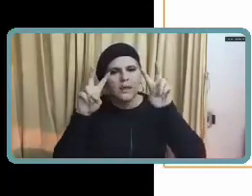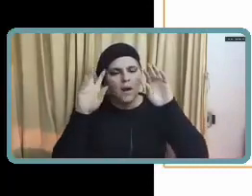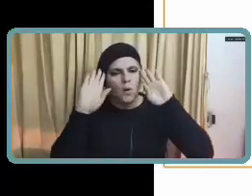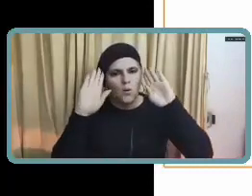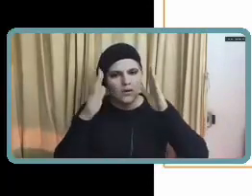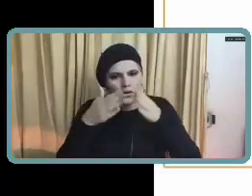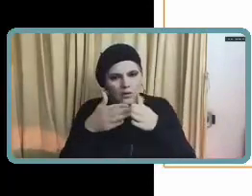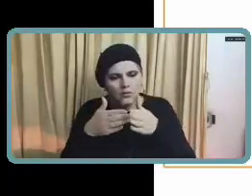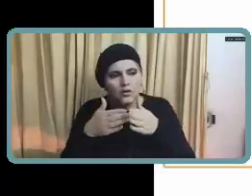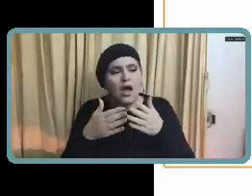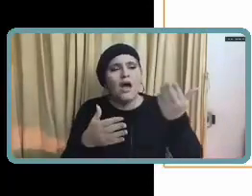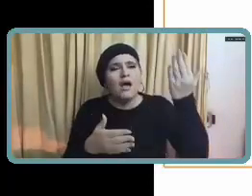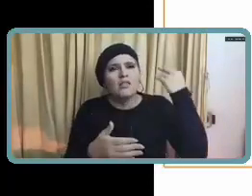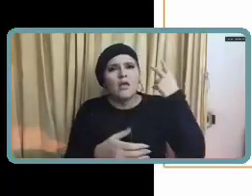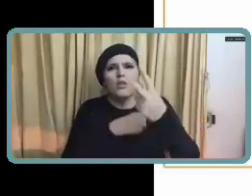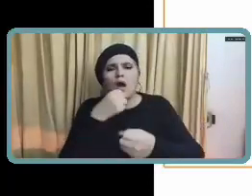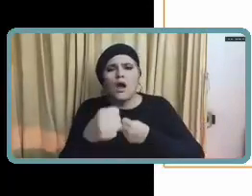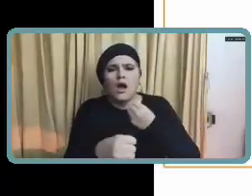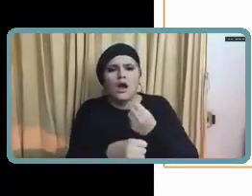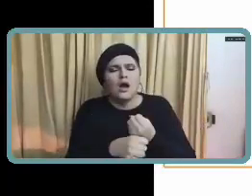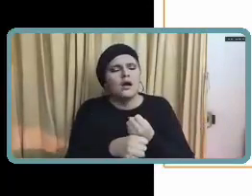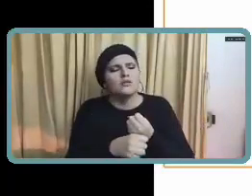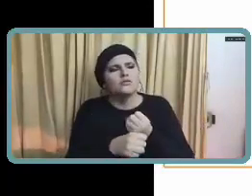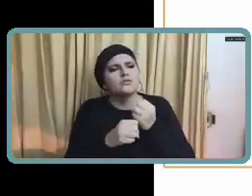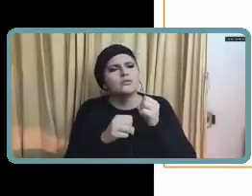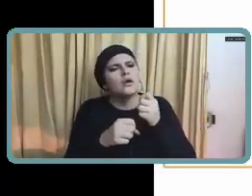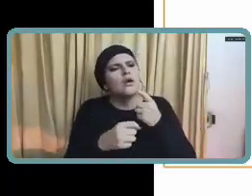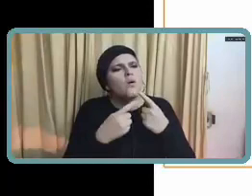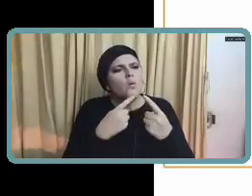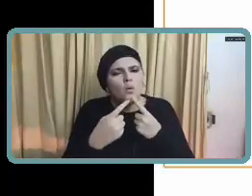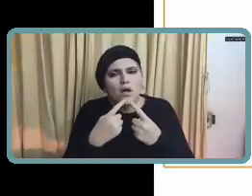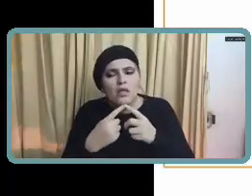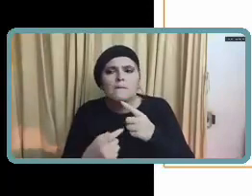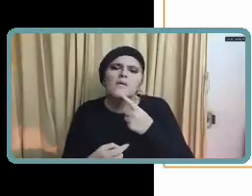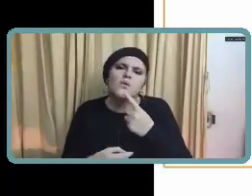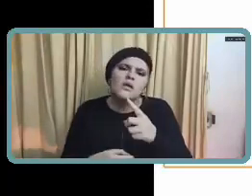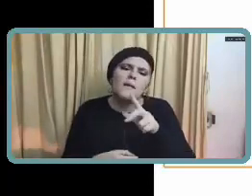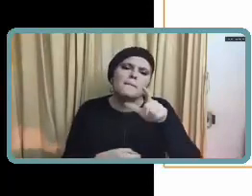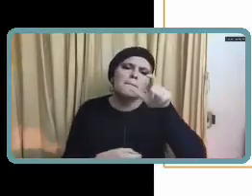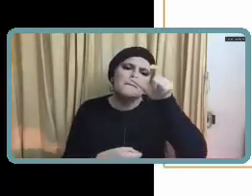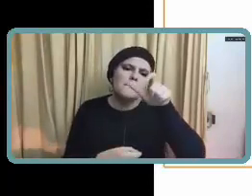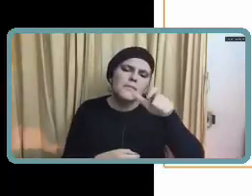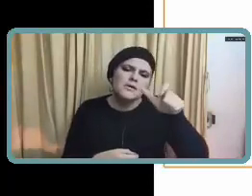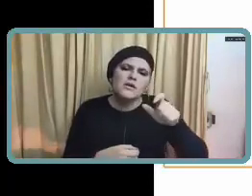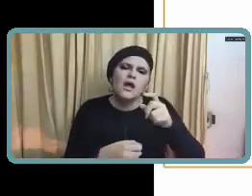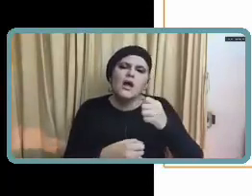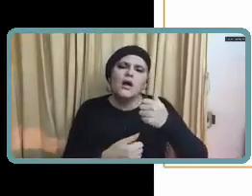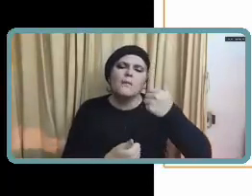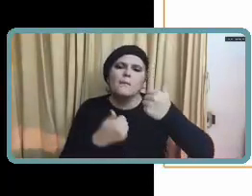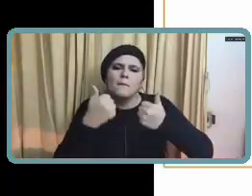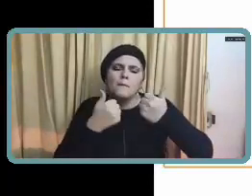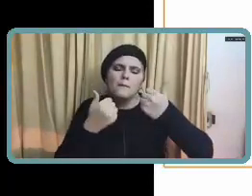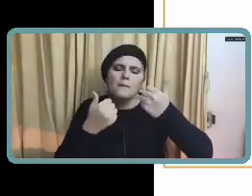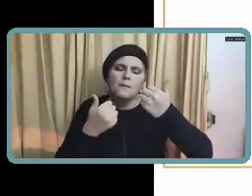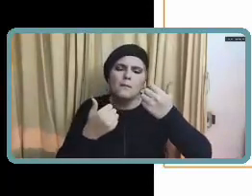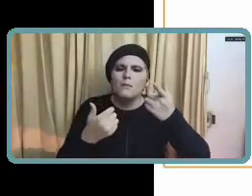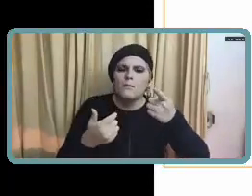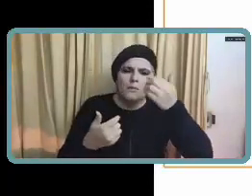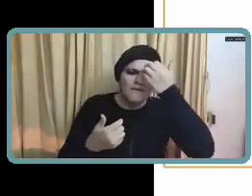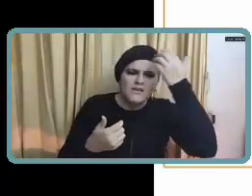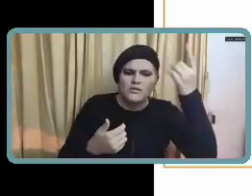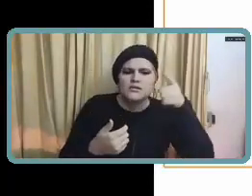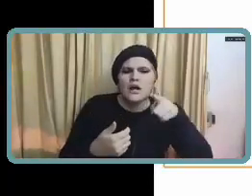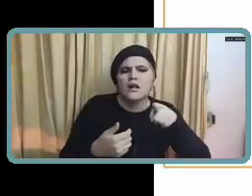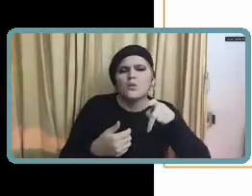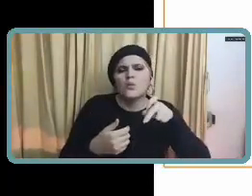2 años atrás y la capacitación que habían recibido los profesionales PIE era bastante poca. ¿Por